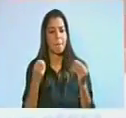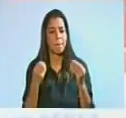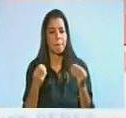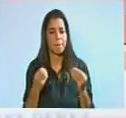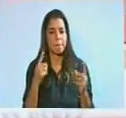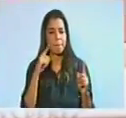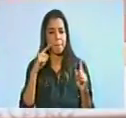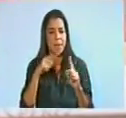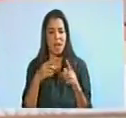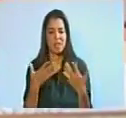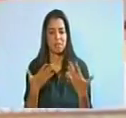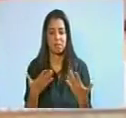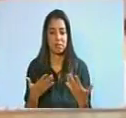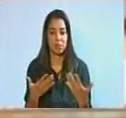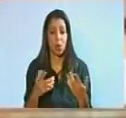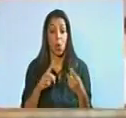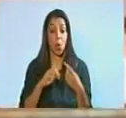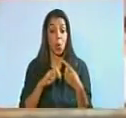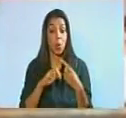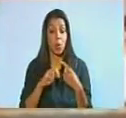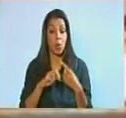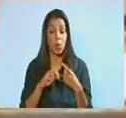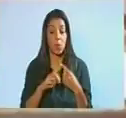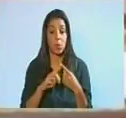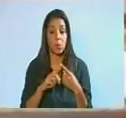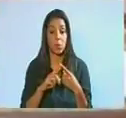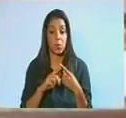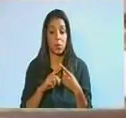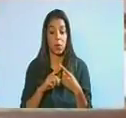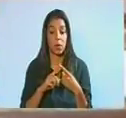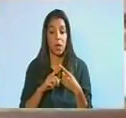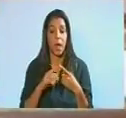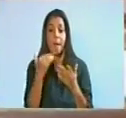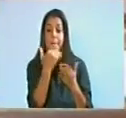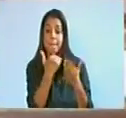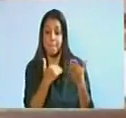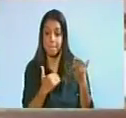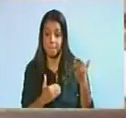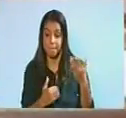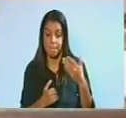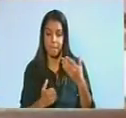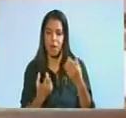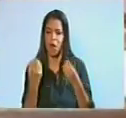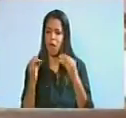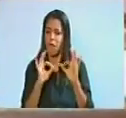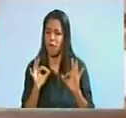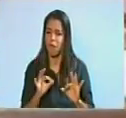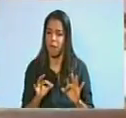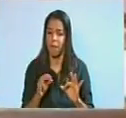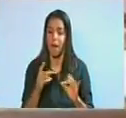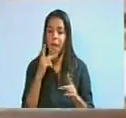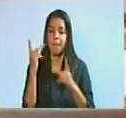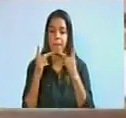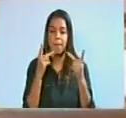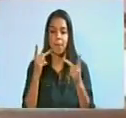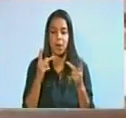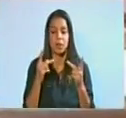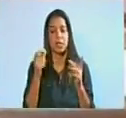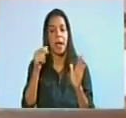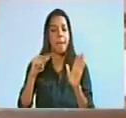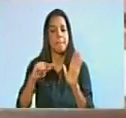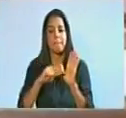finalidad 1. Establecer las bases de una política de precios